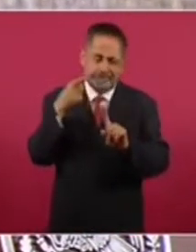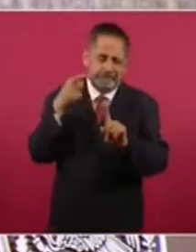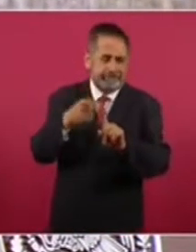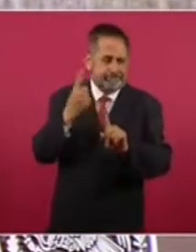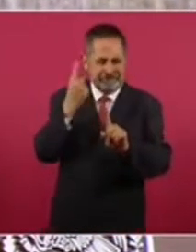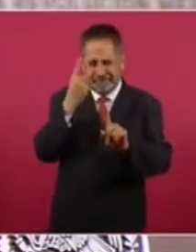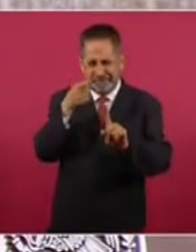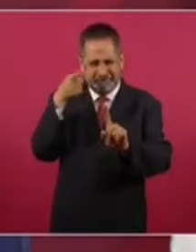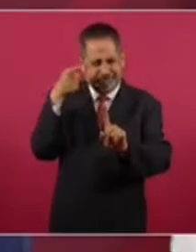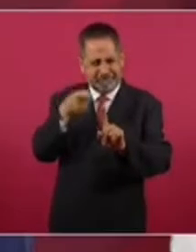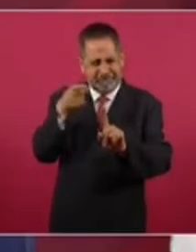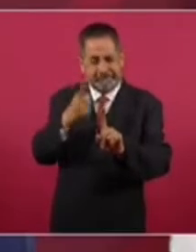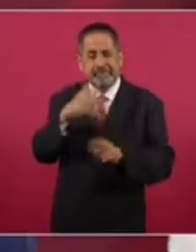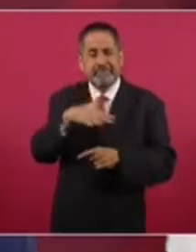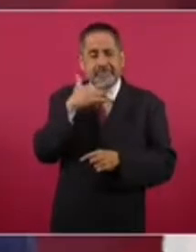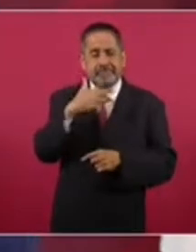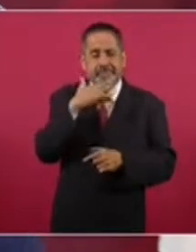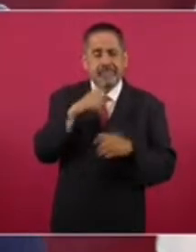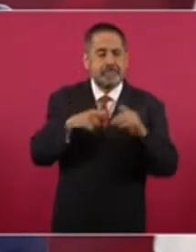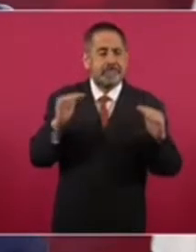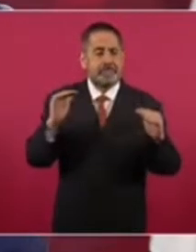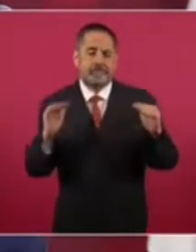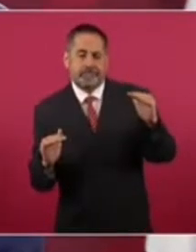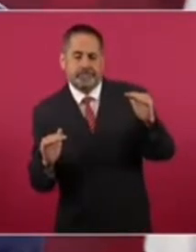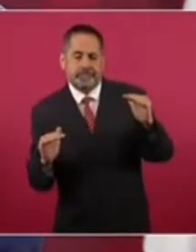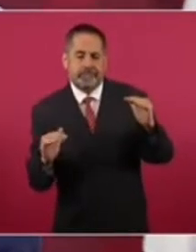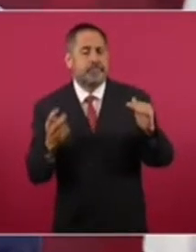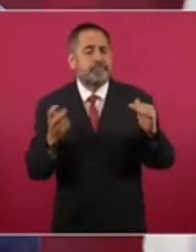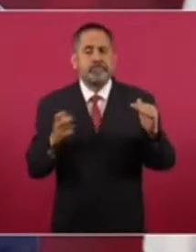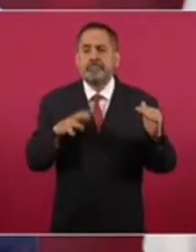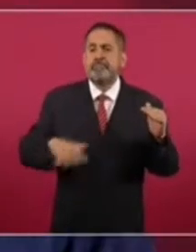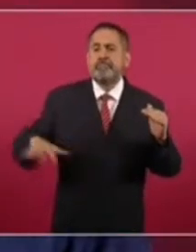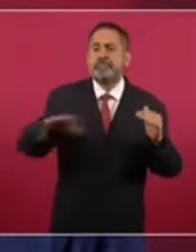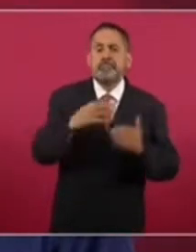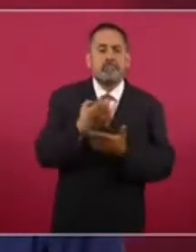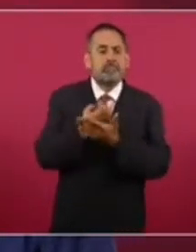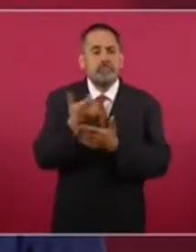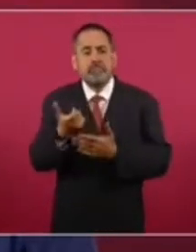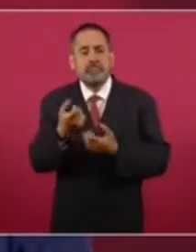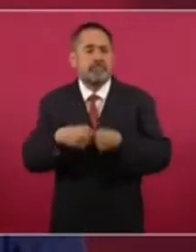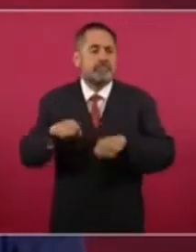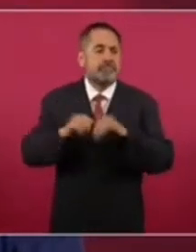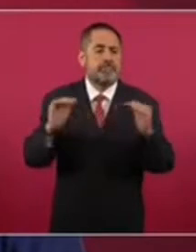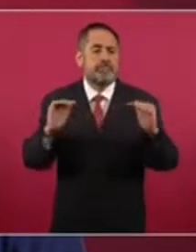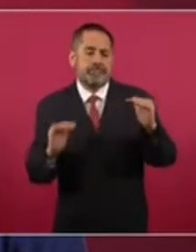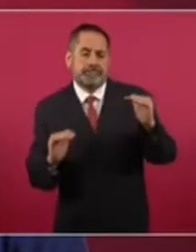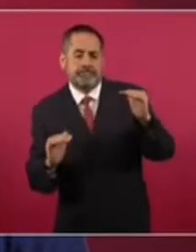principal de la desigualdad económica y social en nuestro país,